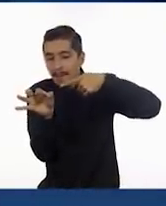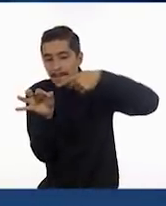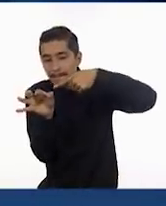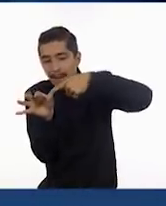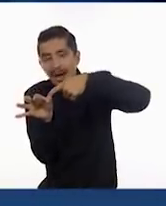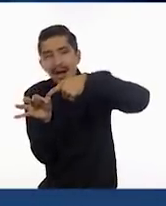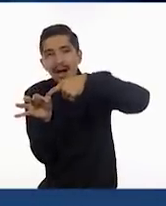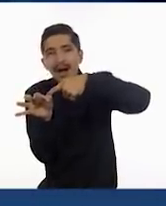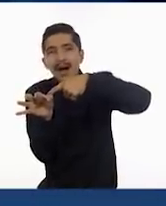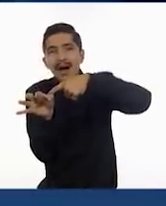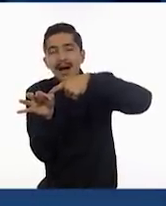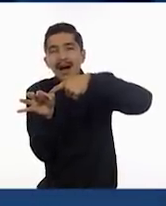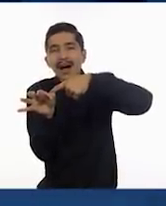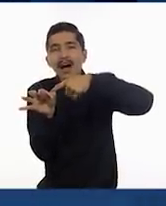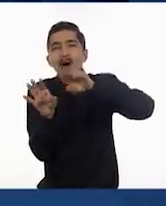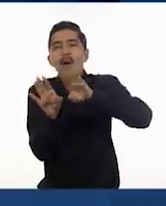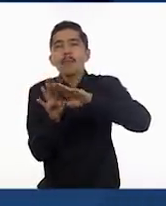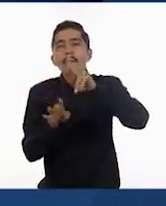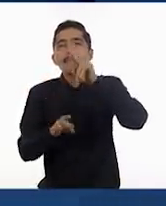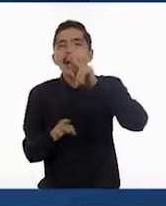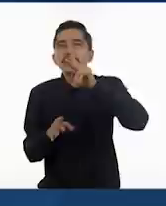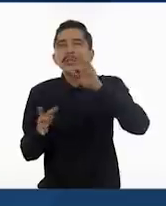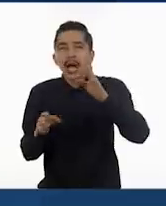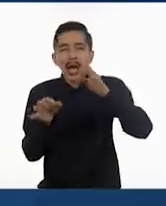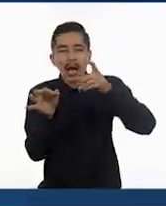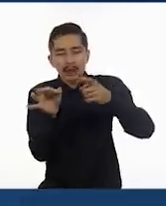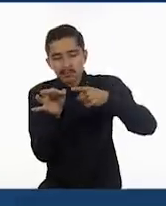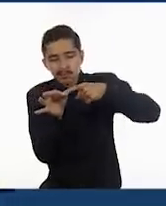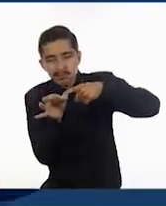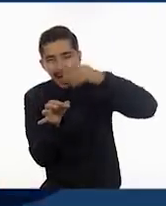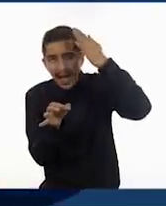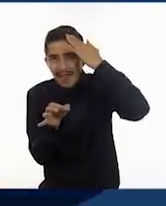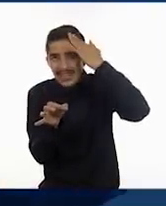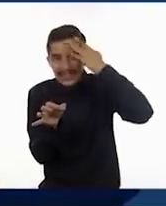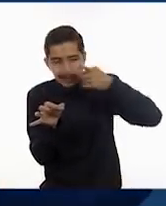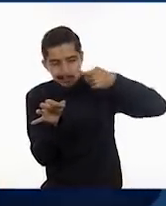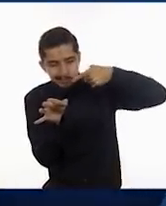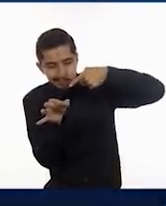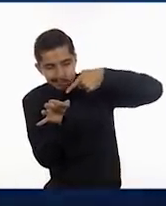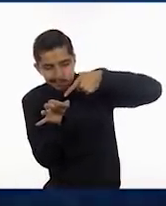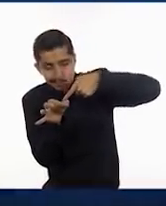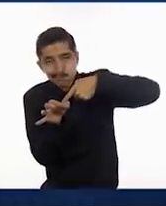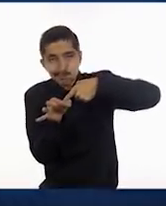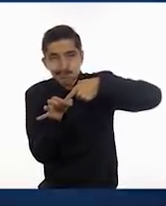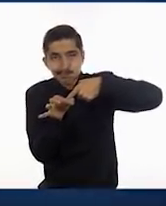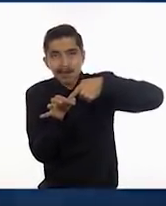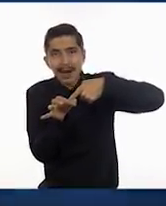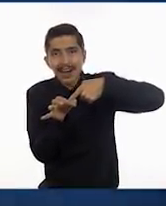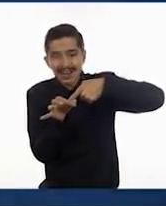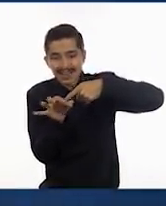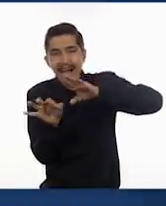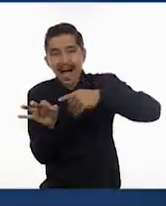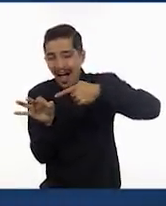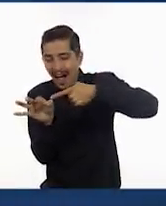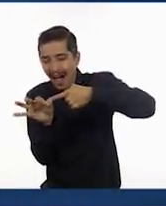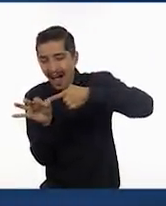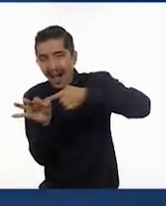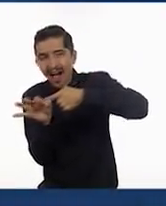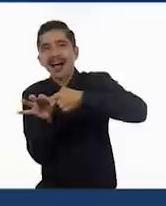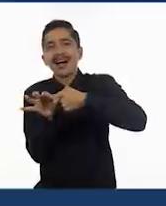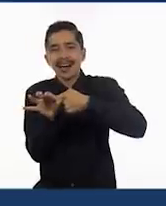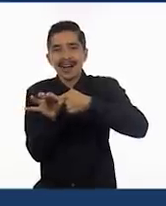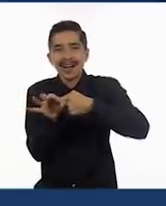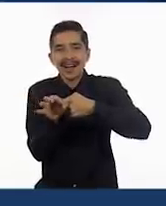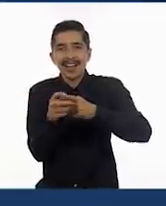comúnmente se le llama como cabeza, ya está introduciéndose en el óvulo. Sí, o sea, es decir, los dos tipos